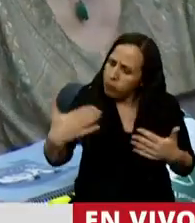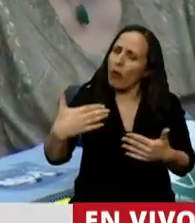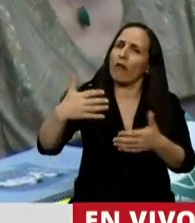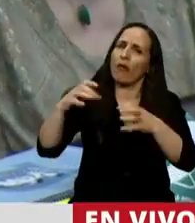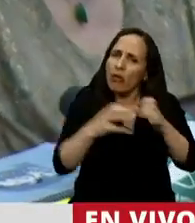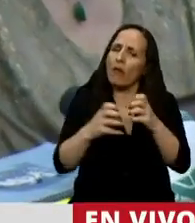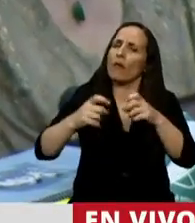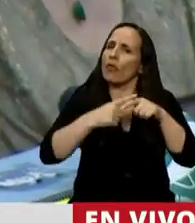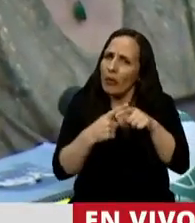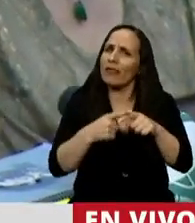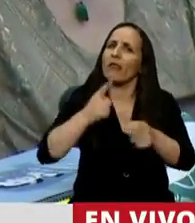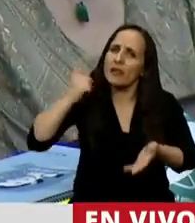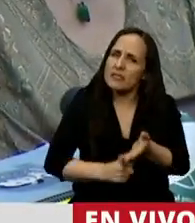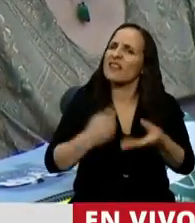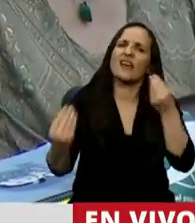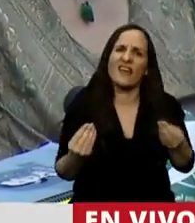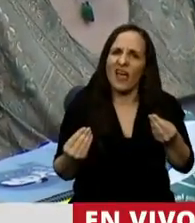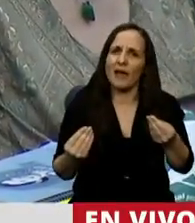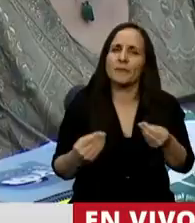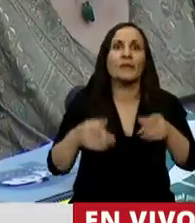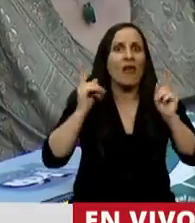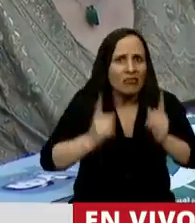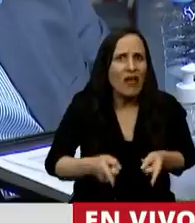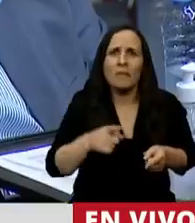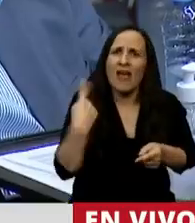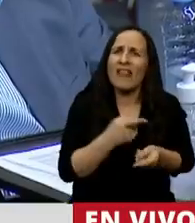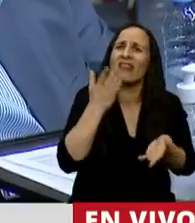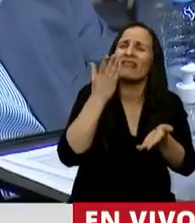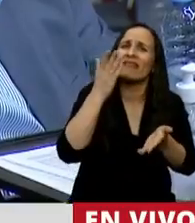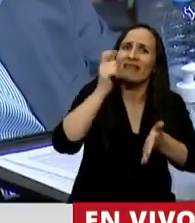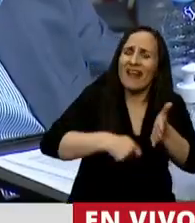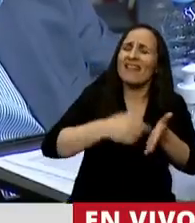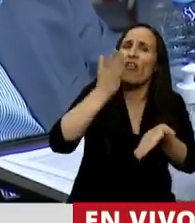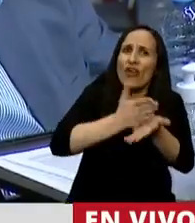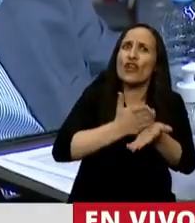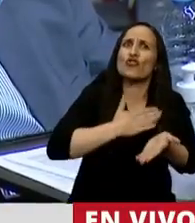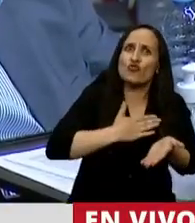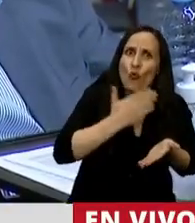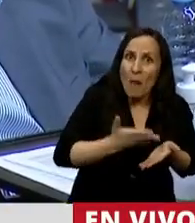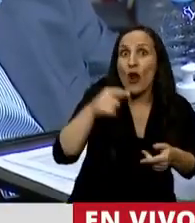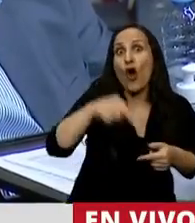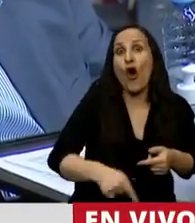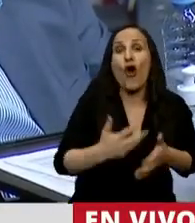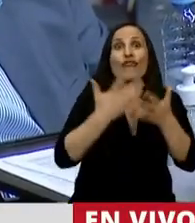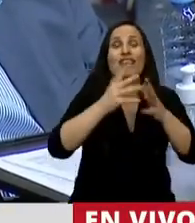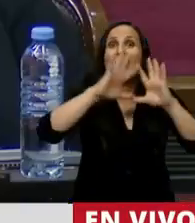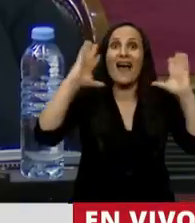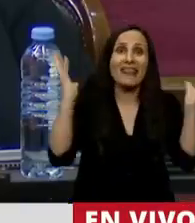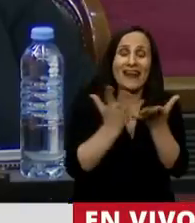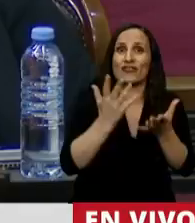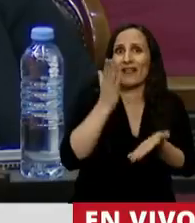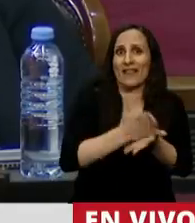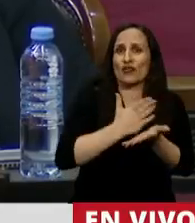y a decidir qué hacer. También aprobamos tratados de derechos humanos, de los que hoy se cumple el Día Internacional de los Derechos